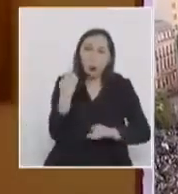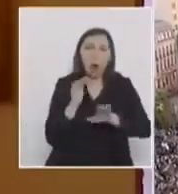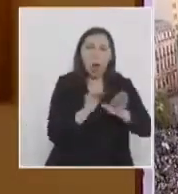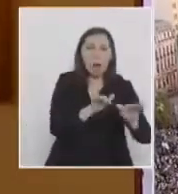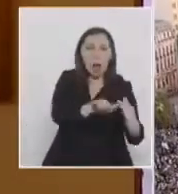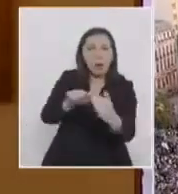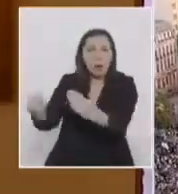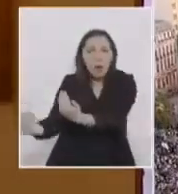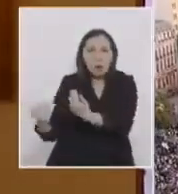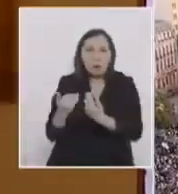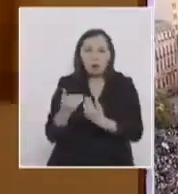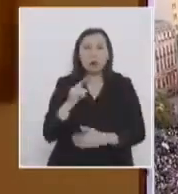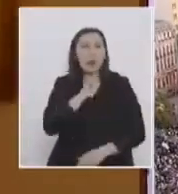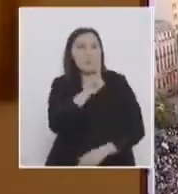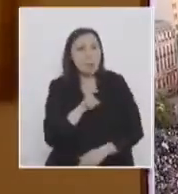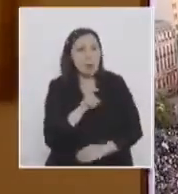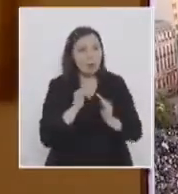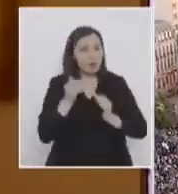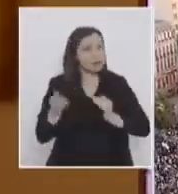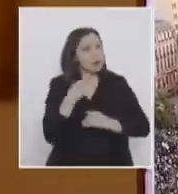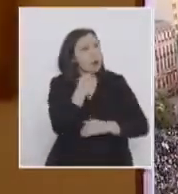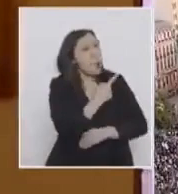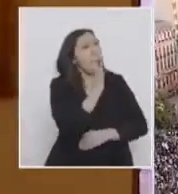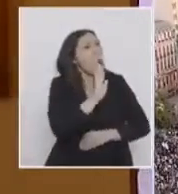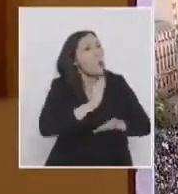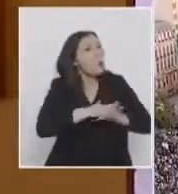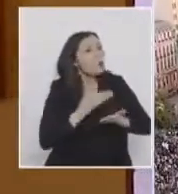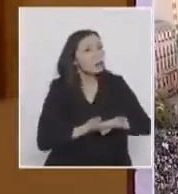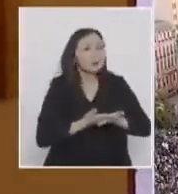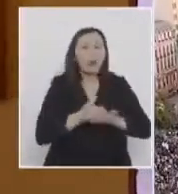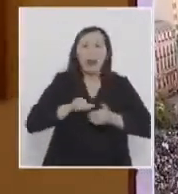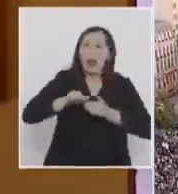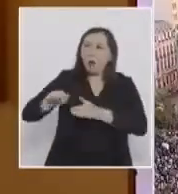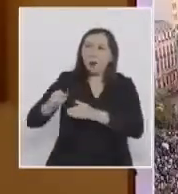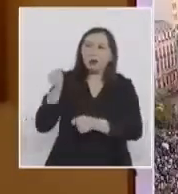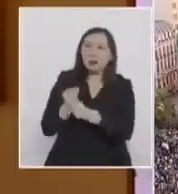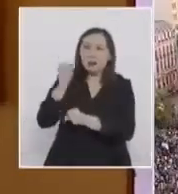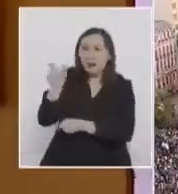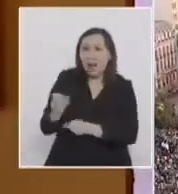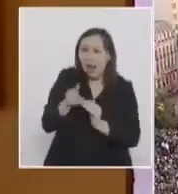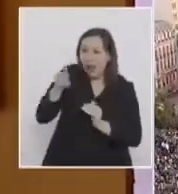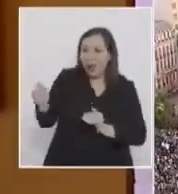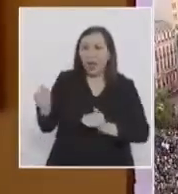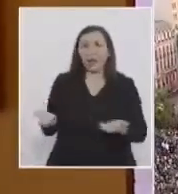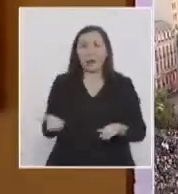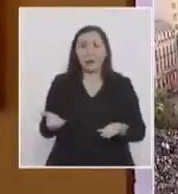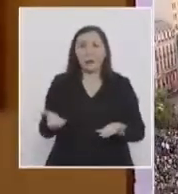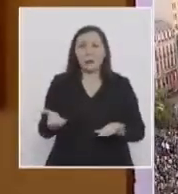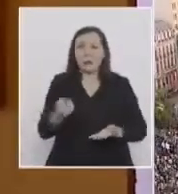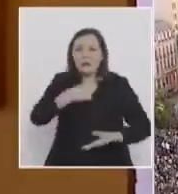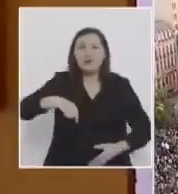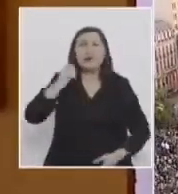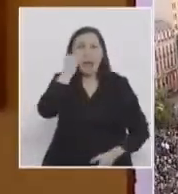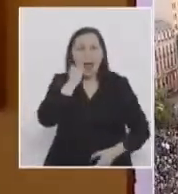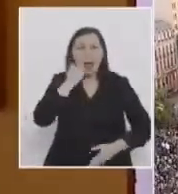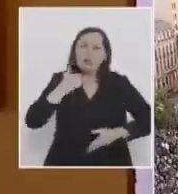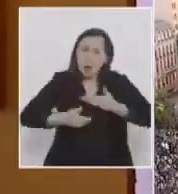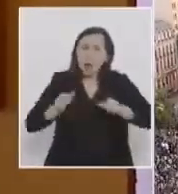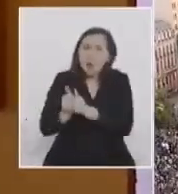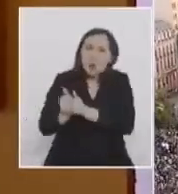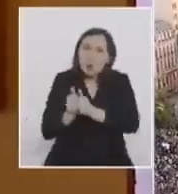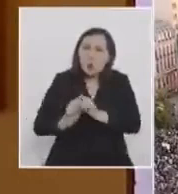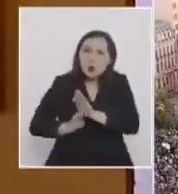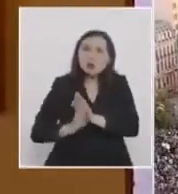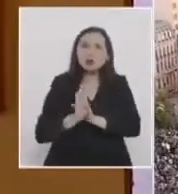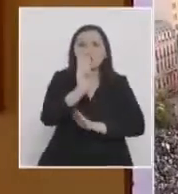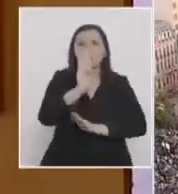apoyamos. Le preguntamos a nuestro vecino cómo está, apoyamos al trabajador de al lado, nos queremos, salimos adelante juntos